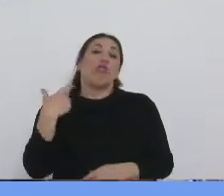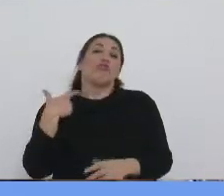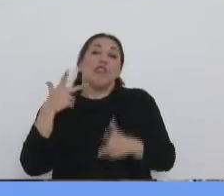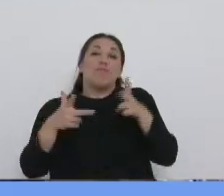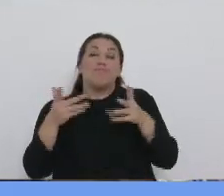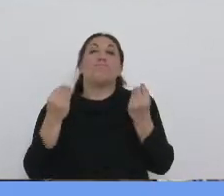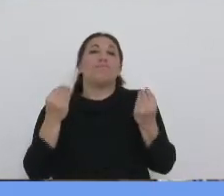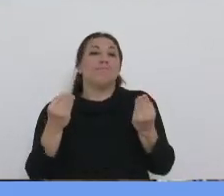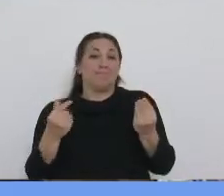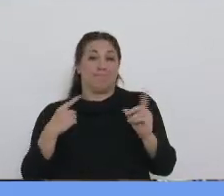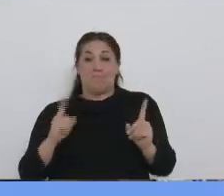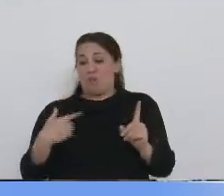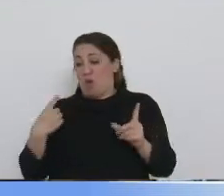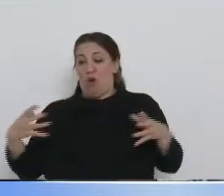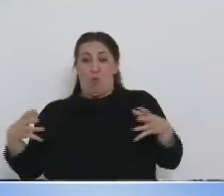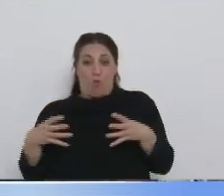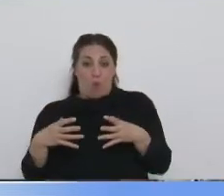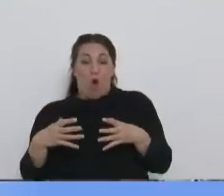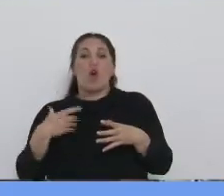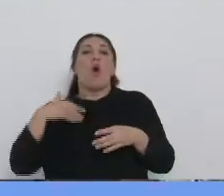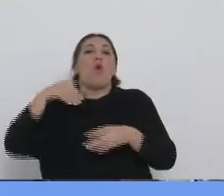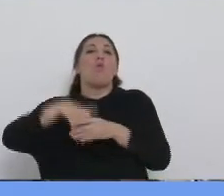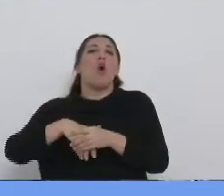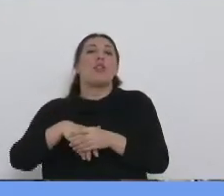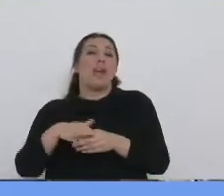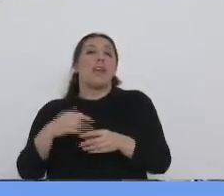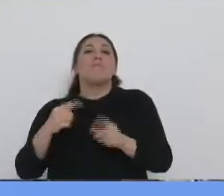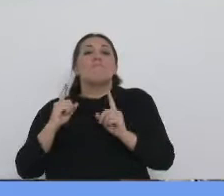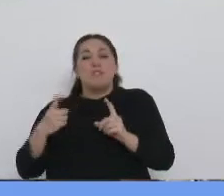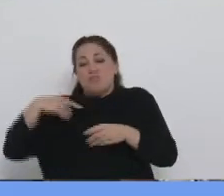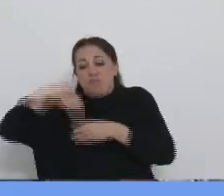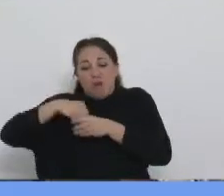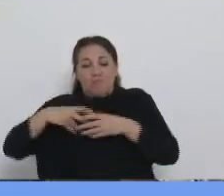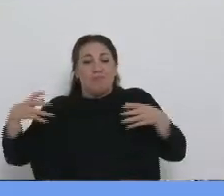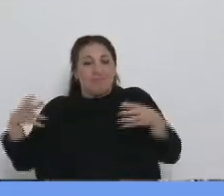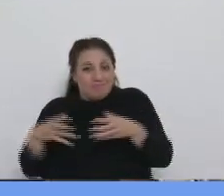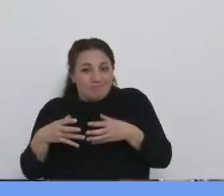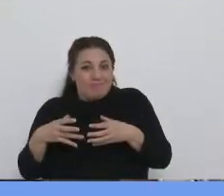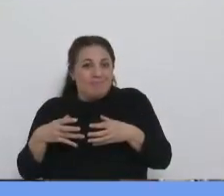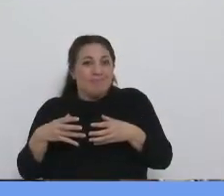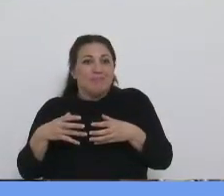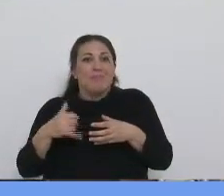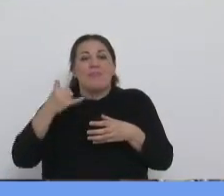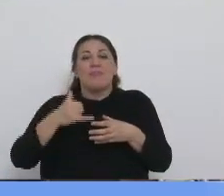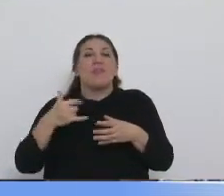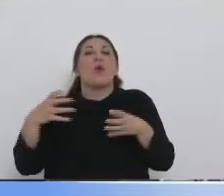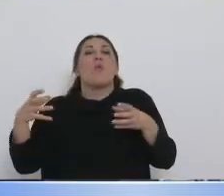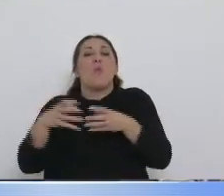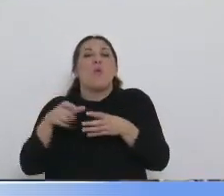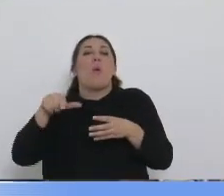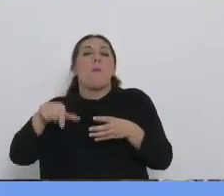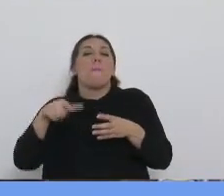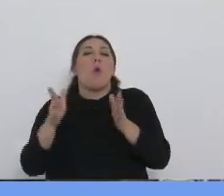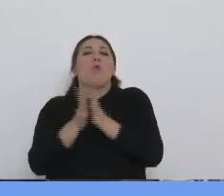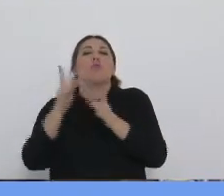sentido del bloque del voto de nuestros bloques e interbloque de juntos por el cambio